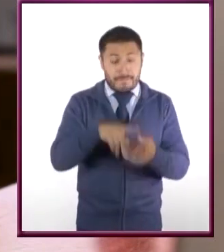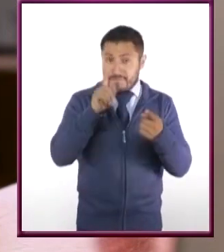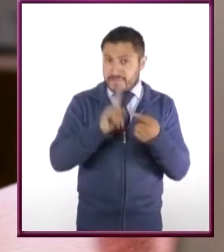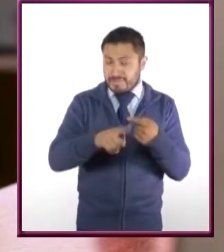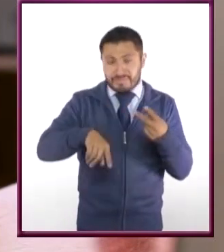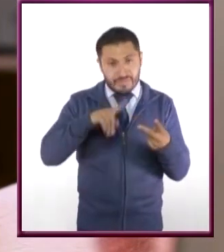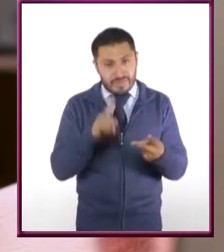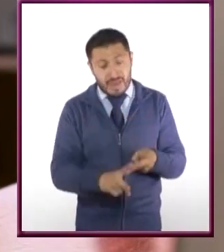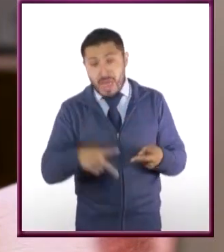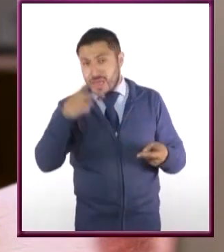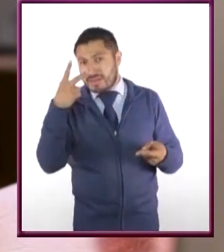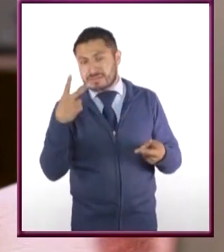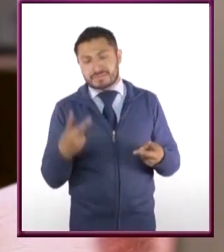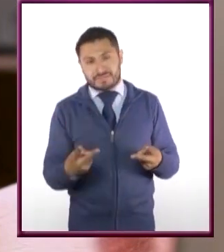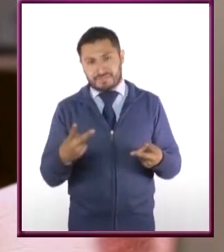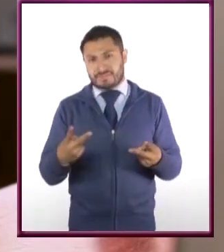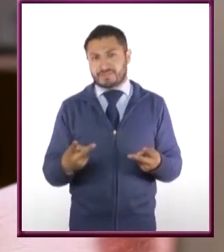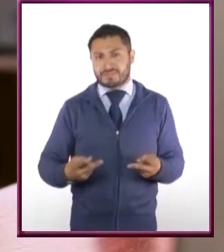como dos de